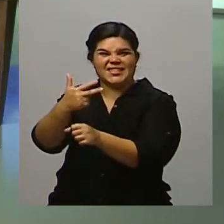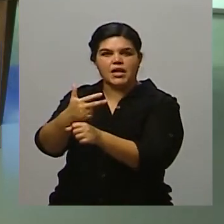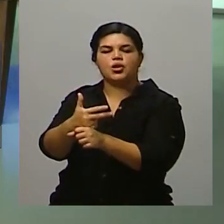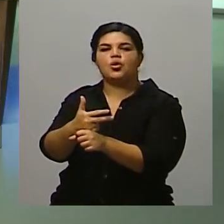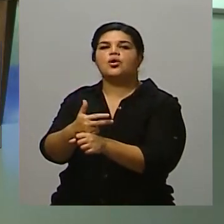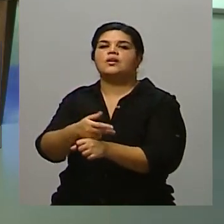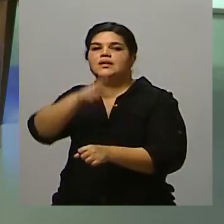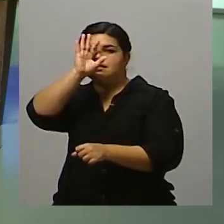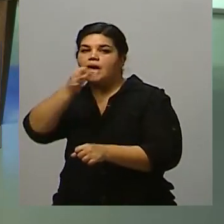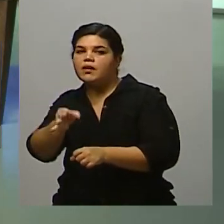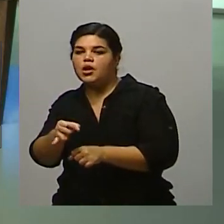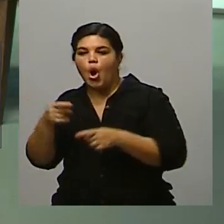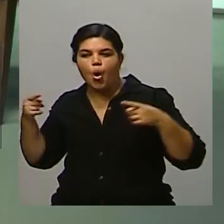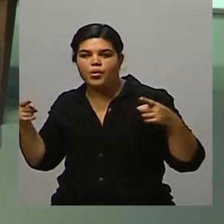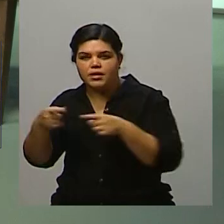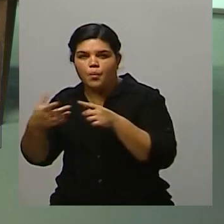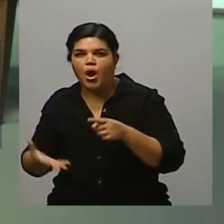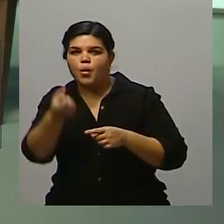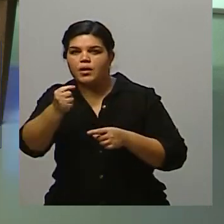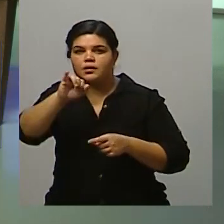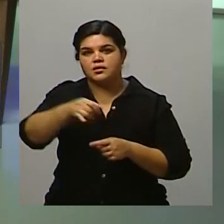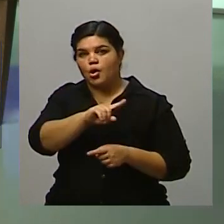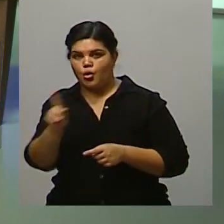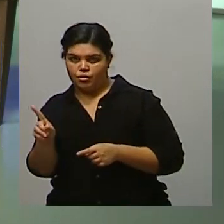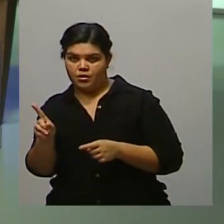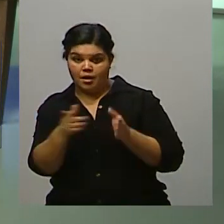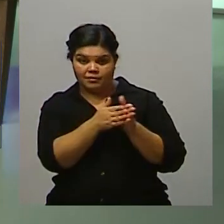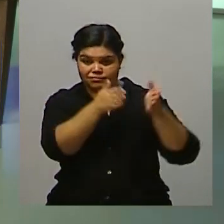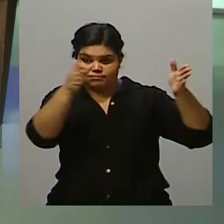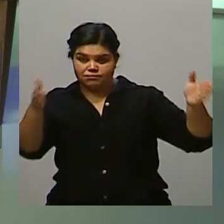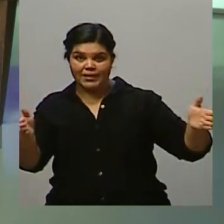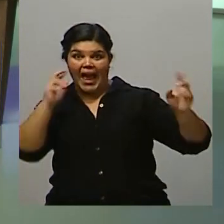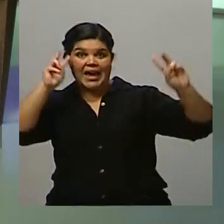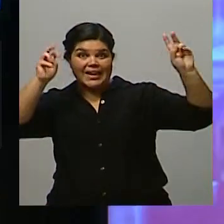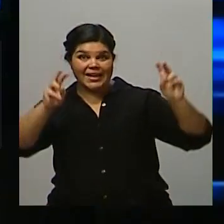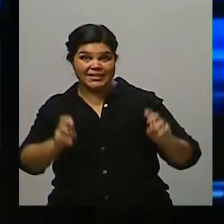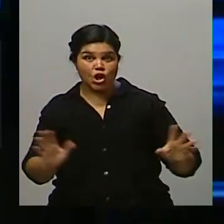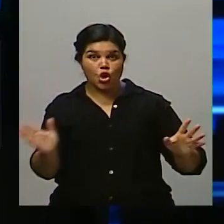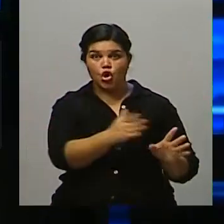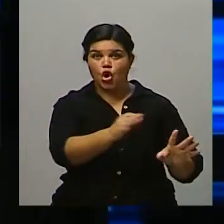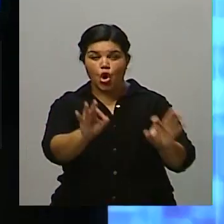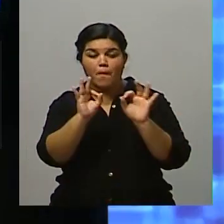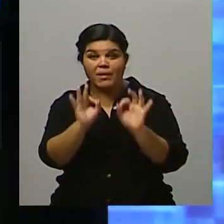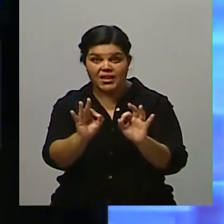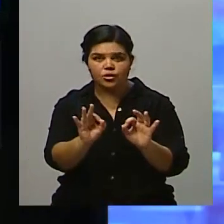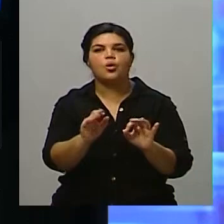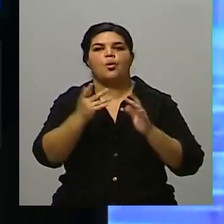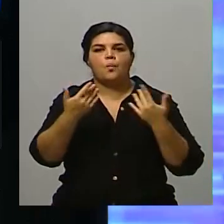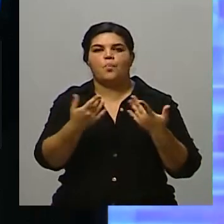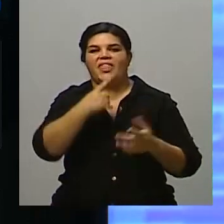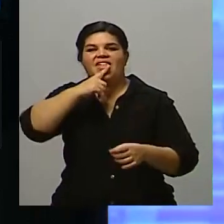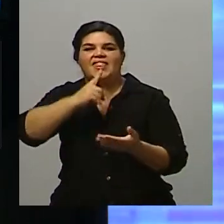realizar. De esa manera se retroalimenta el banco. Por lo tanto, ahí está toda la información volcada y posteriormente uno revisa